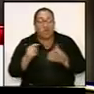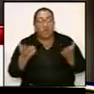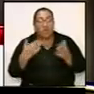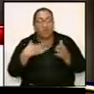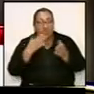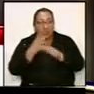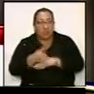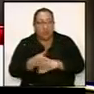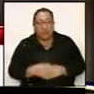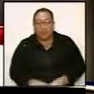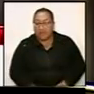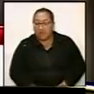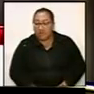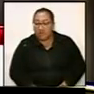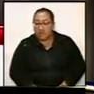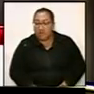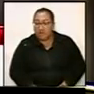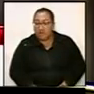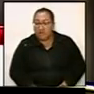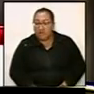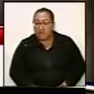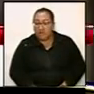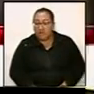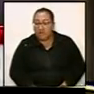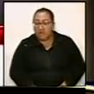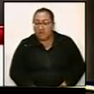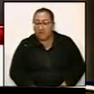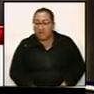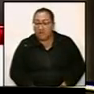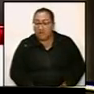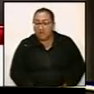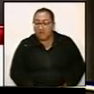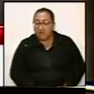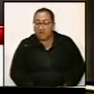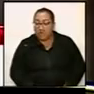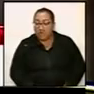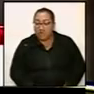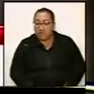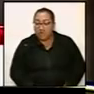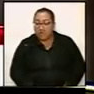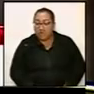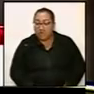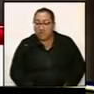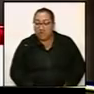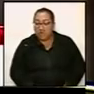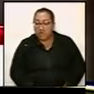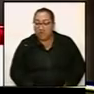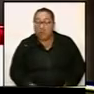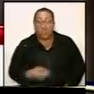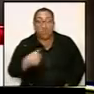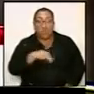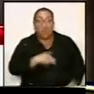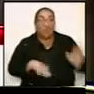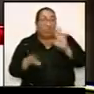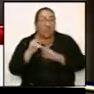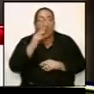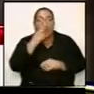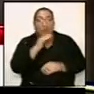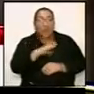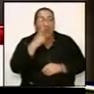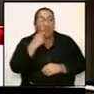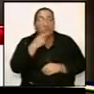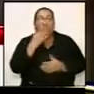caminar, nuestra preocupación era por el tema de los niños y las niñas que están sufriendo